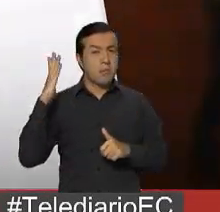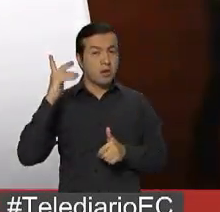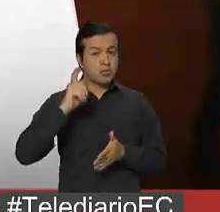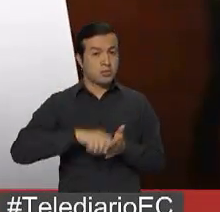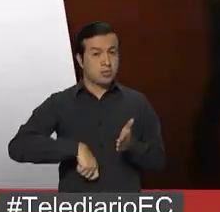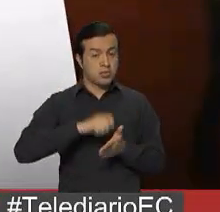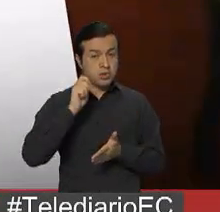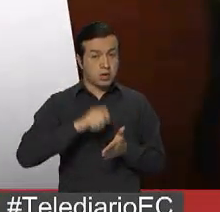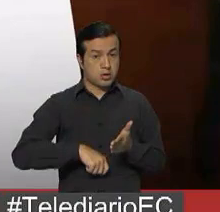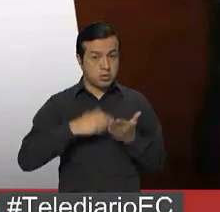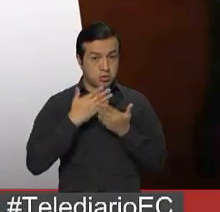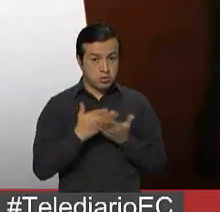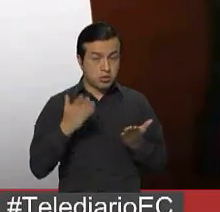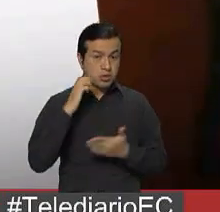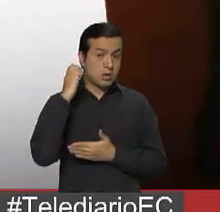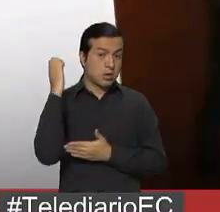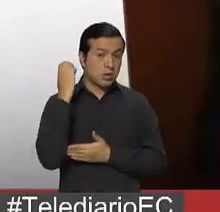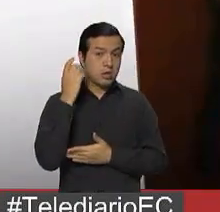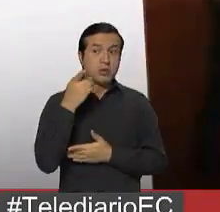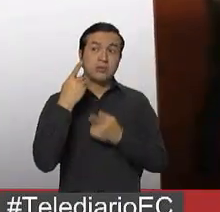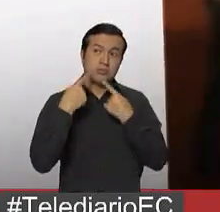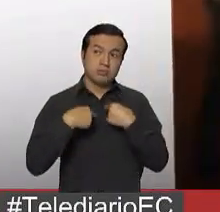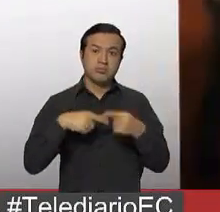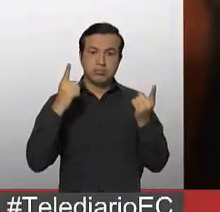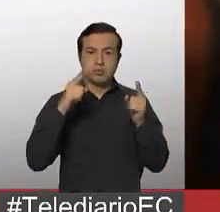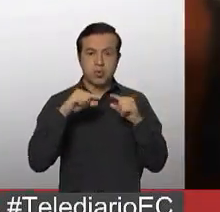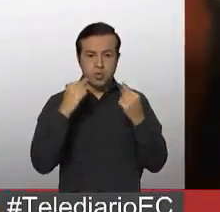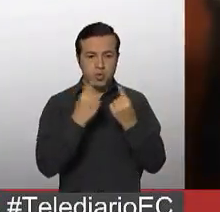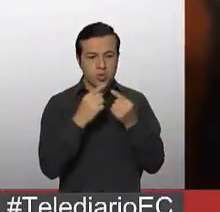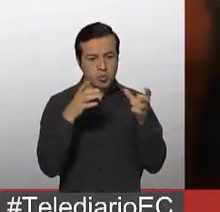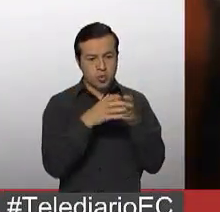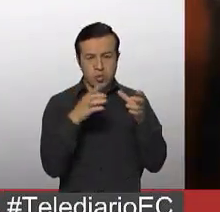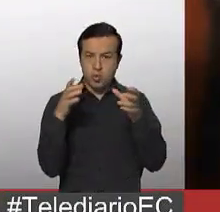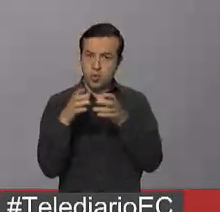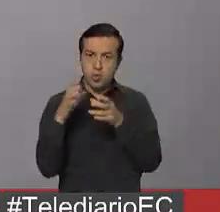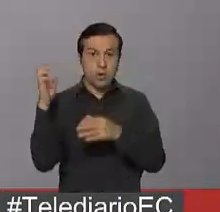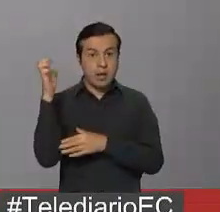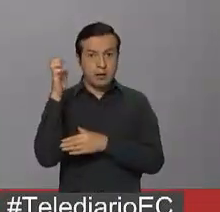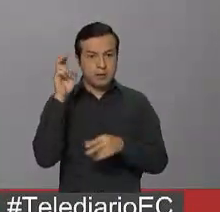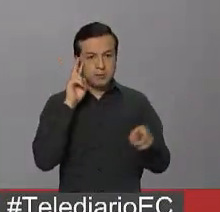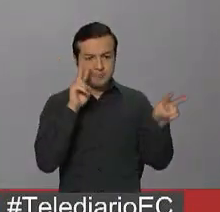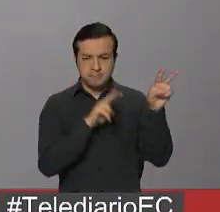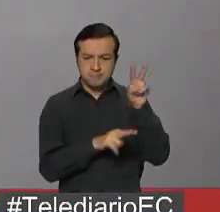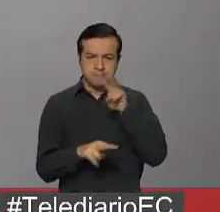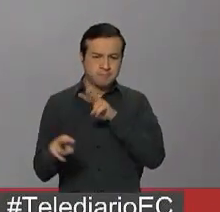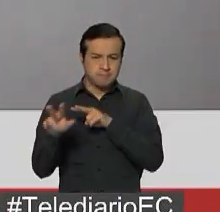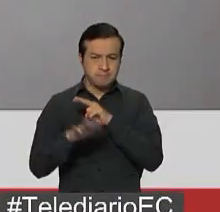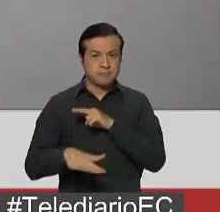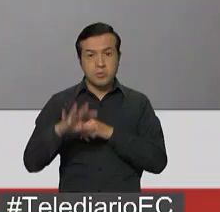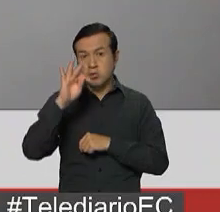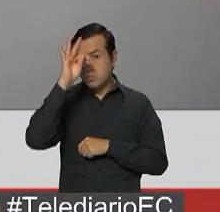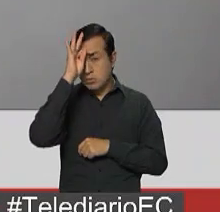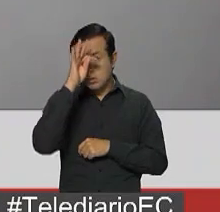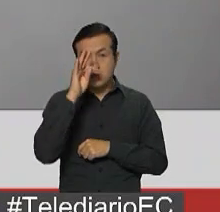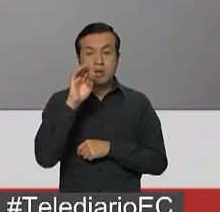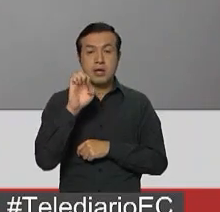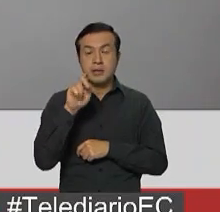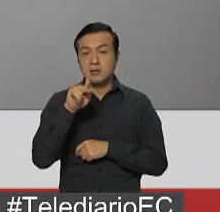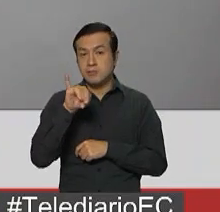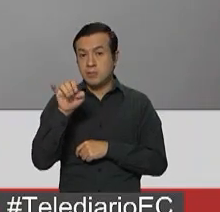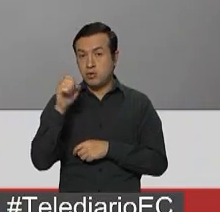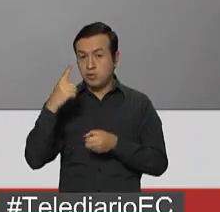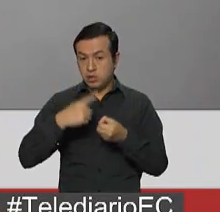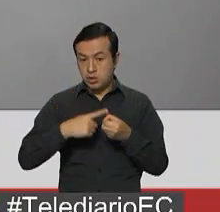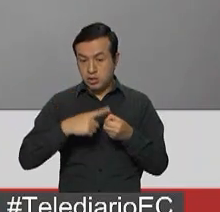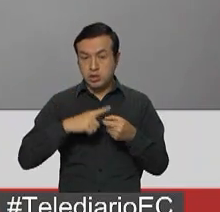contrataciones en esta emergencia y anunció el despliegue de unidades anticorrupción emergentes para que atienda lo que ocurre en el hospital es un espejo en quito y en